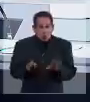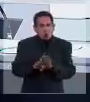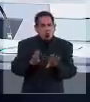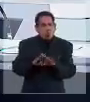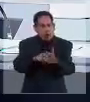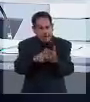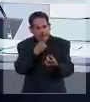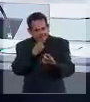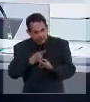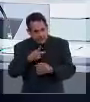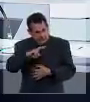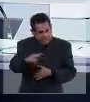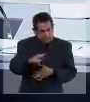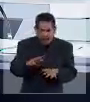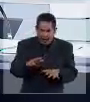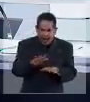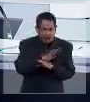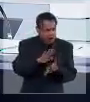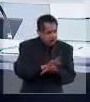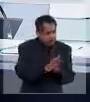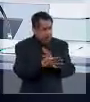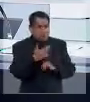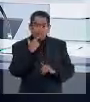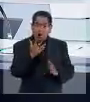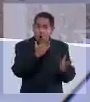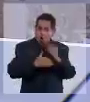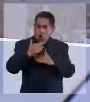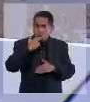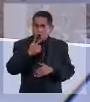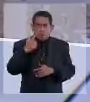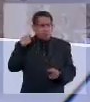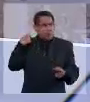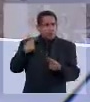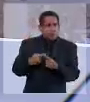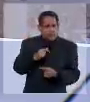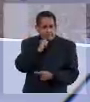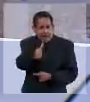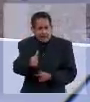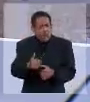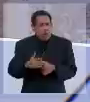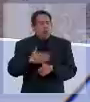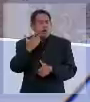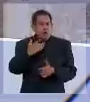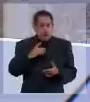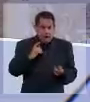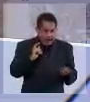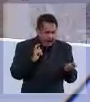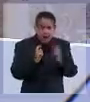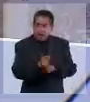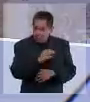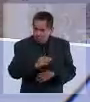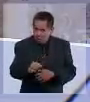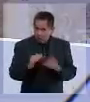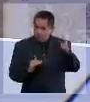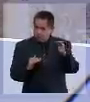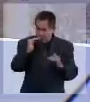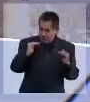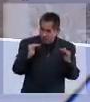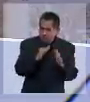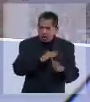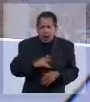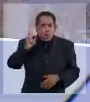cambiar los números de pobreza que no han cambiado en el país en tanto tiempo y nuestros porcentajes de desigualdad. ¿Qué evidencia